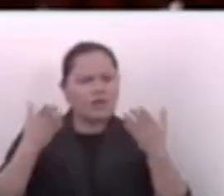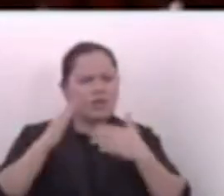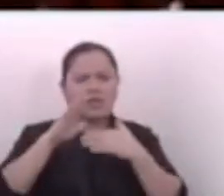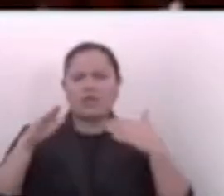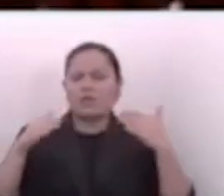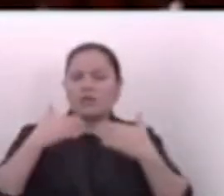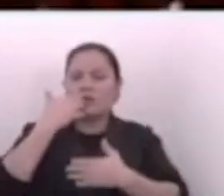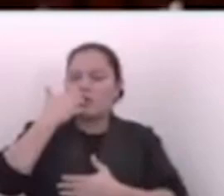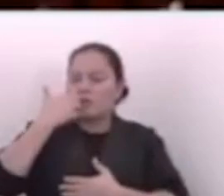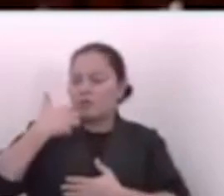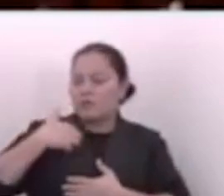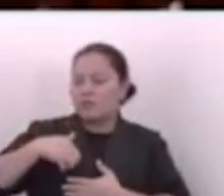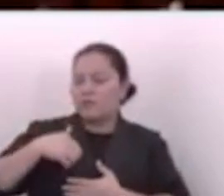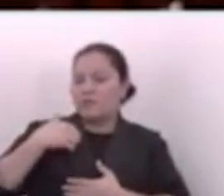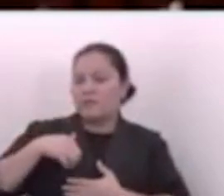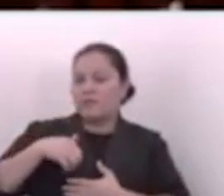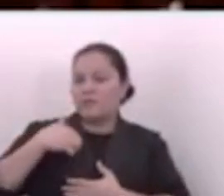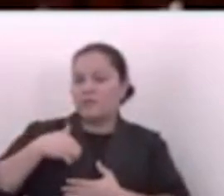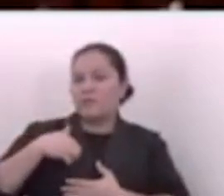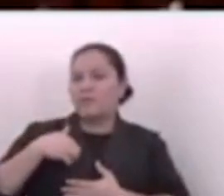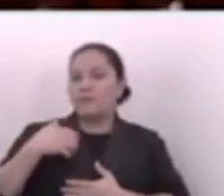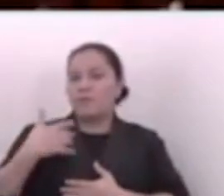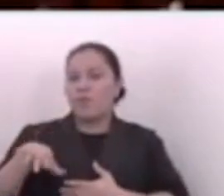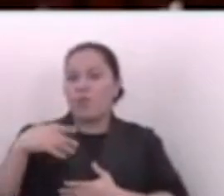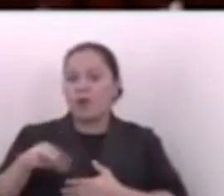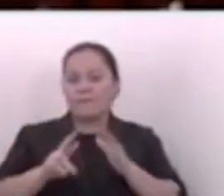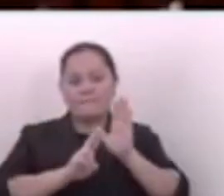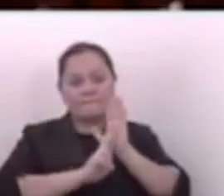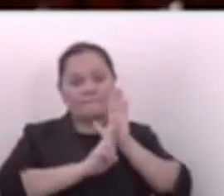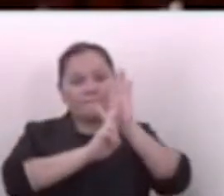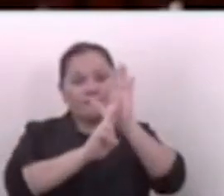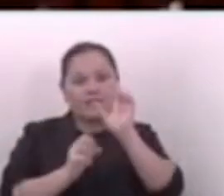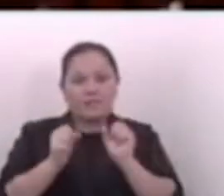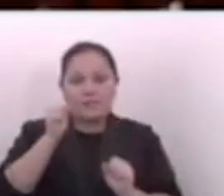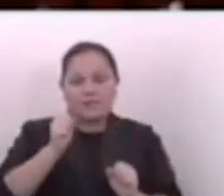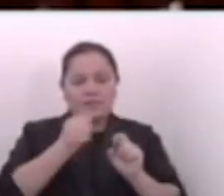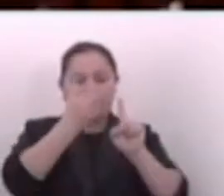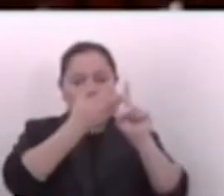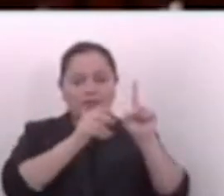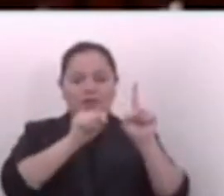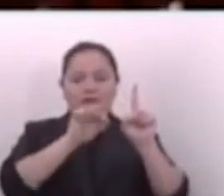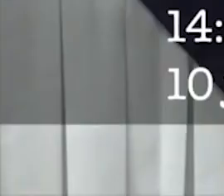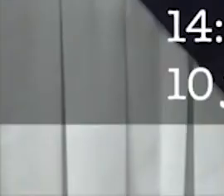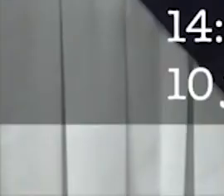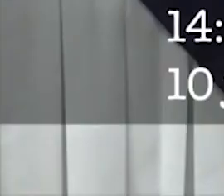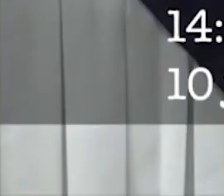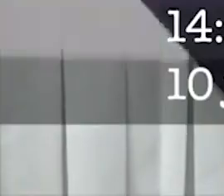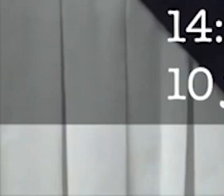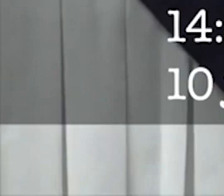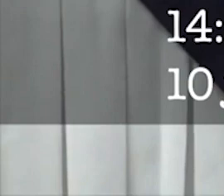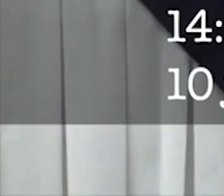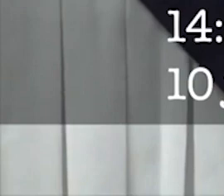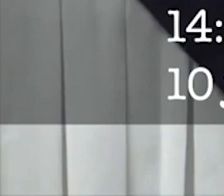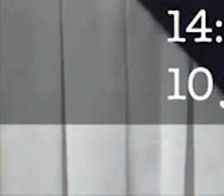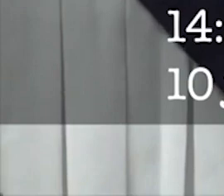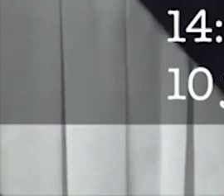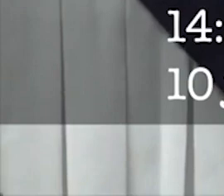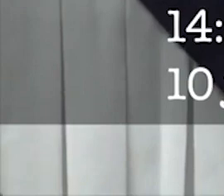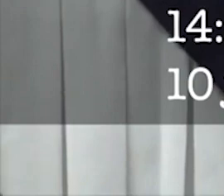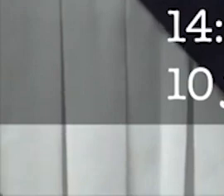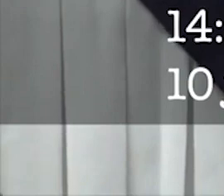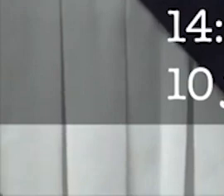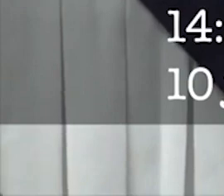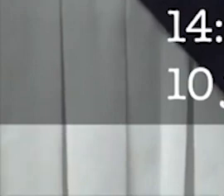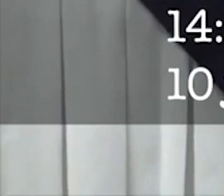Qué orgullo se siente tener a una embajadora del deporte como Alfa Karina Rue. Junto al apoyo del Instituto Nacional